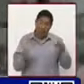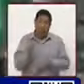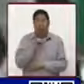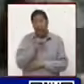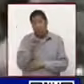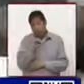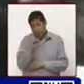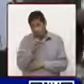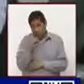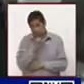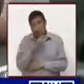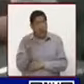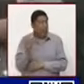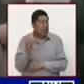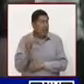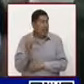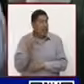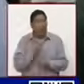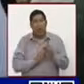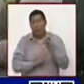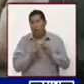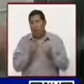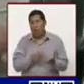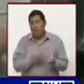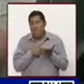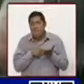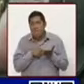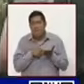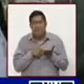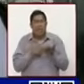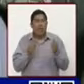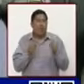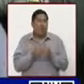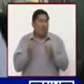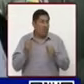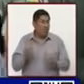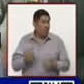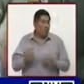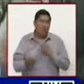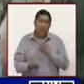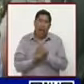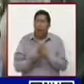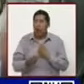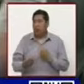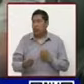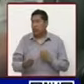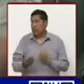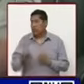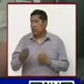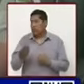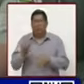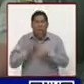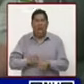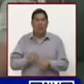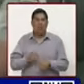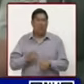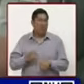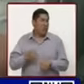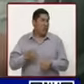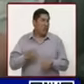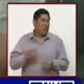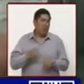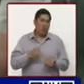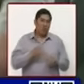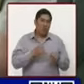vehículos motorizados y que tuviesen alguna deuda con las entidades financieras o con las entidades